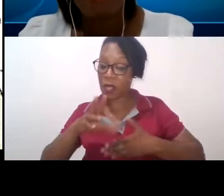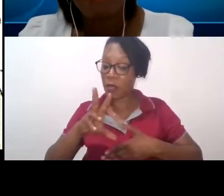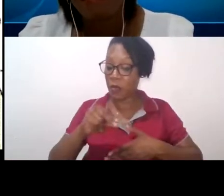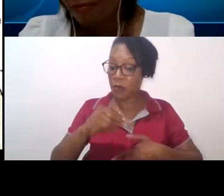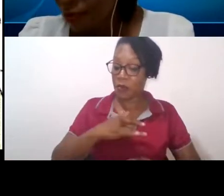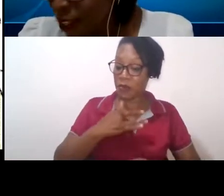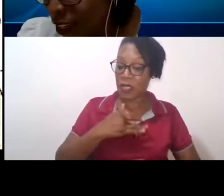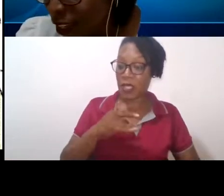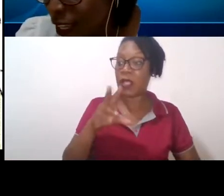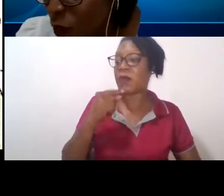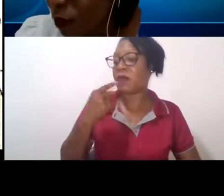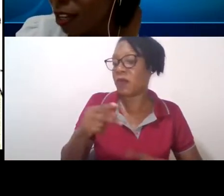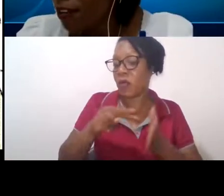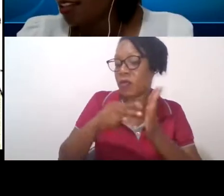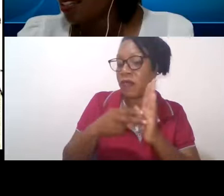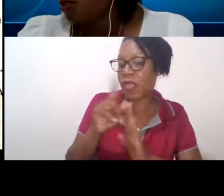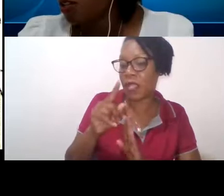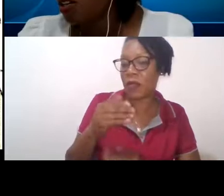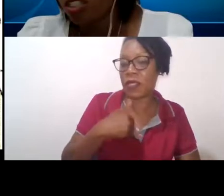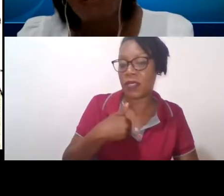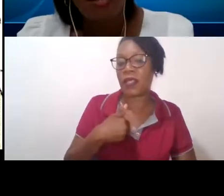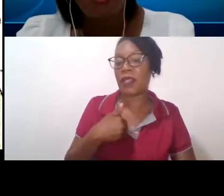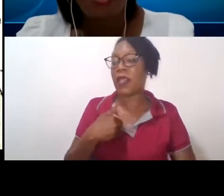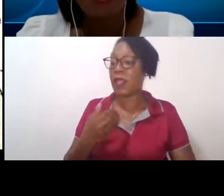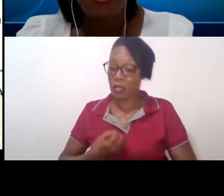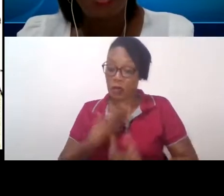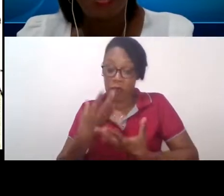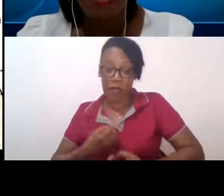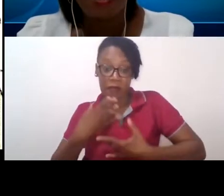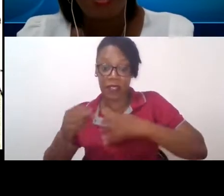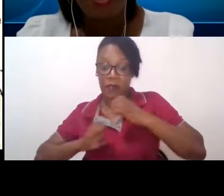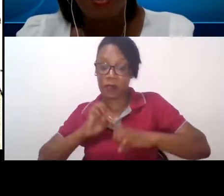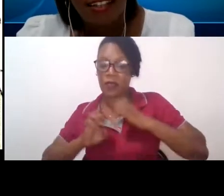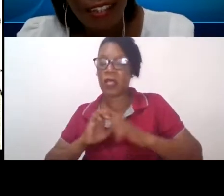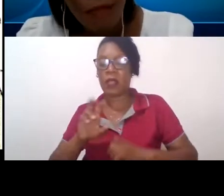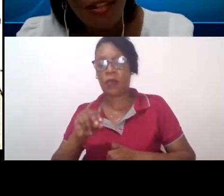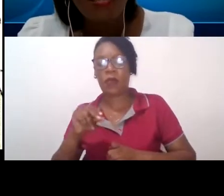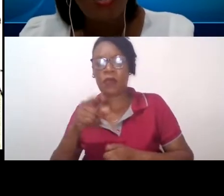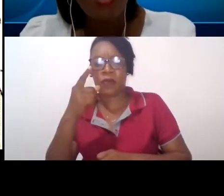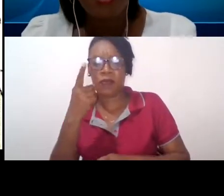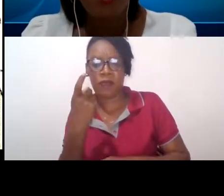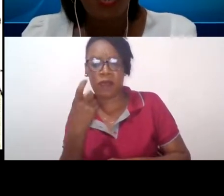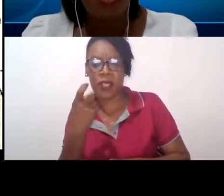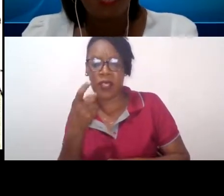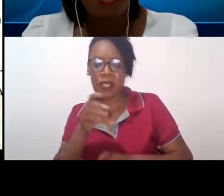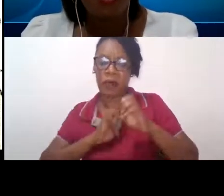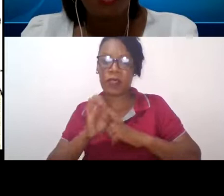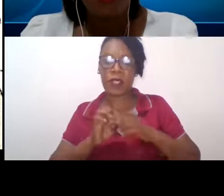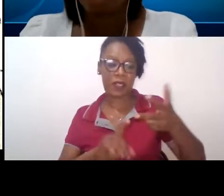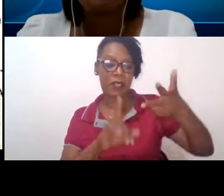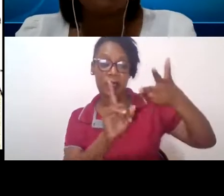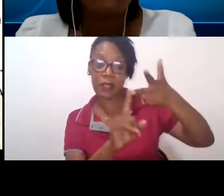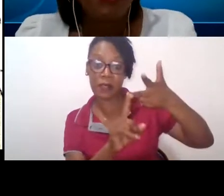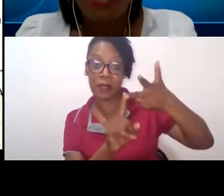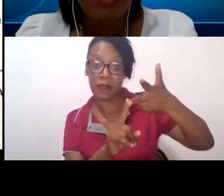tengan. Que no manifiesten las emociones no significa que carezcan de ellas. Tercer aprendizaje hasta ahora,